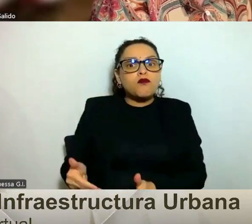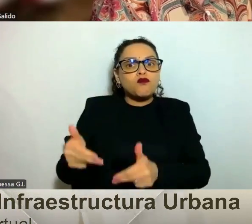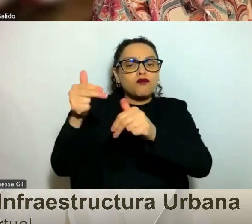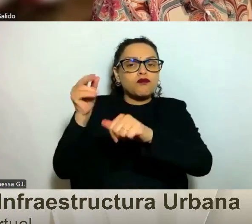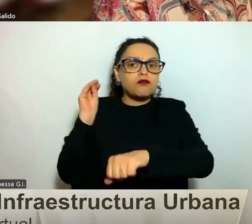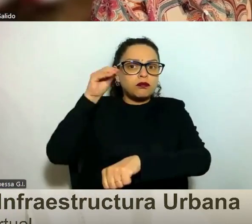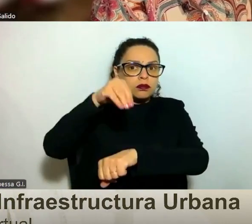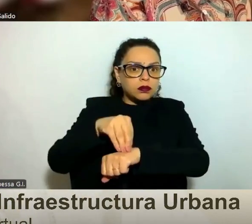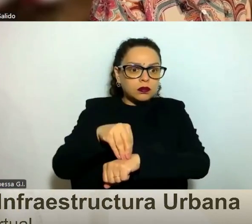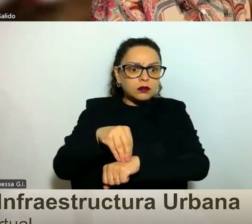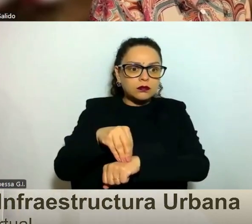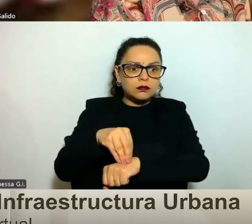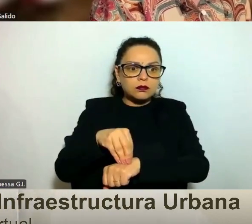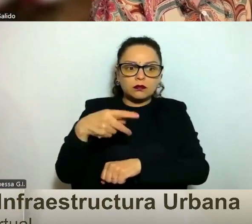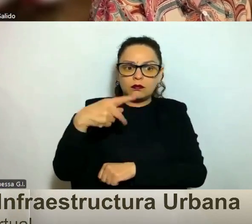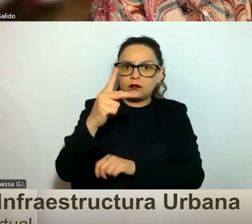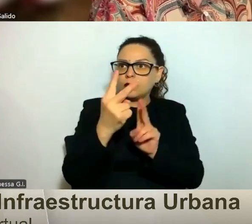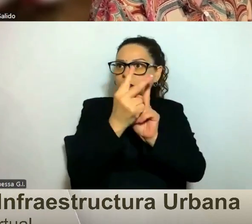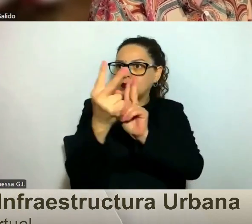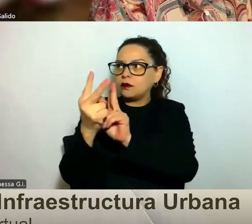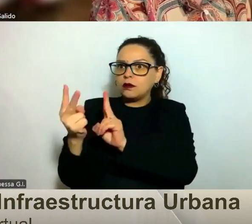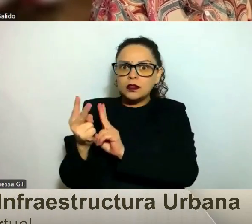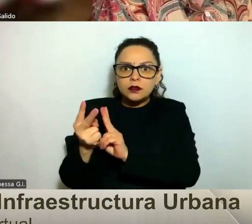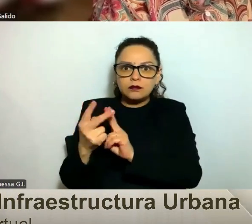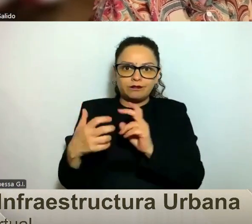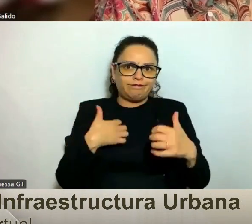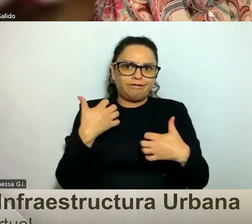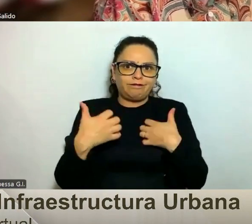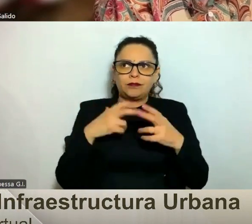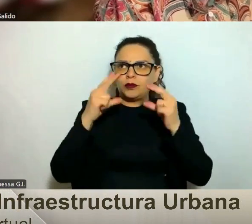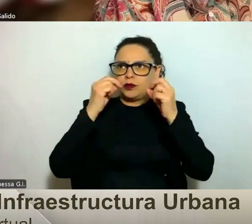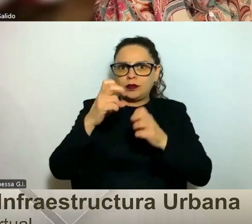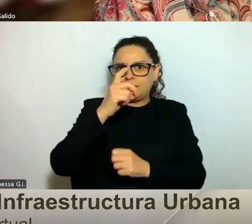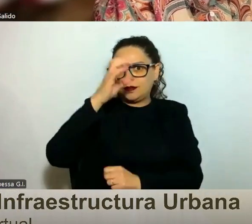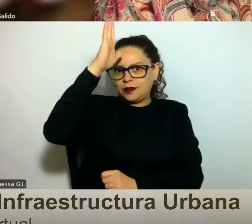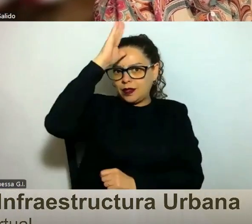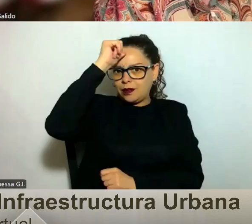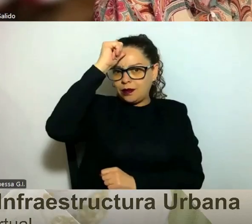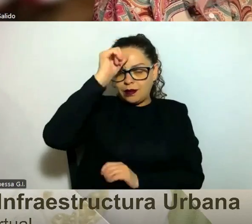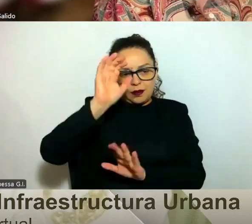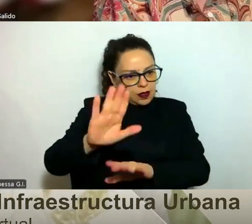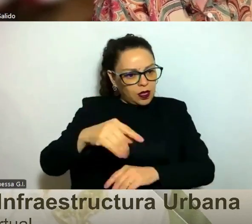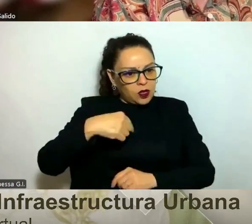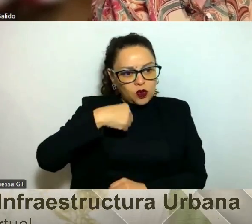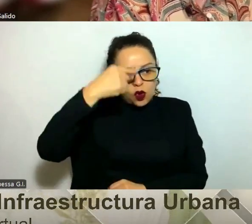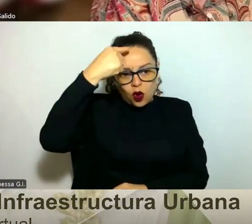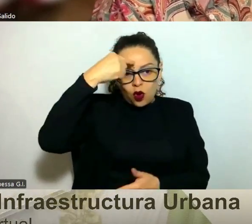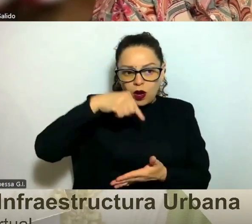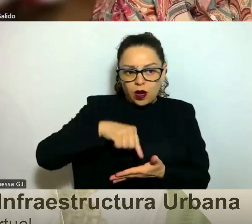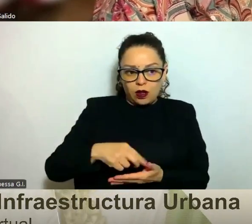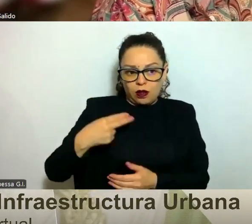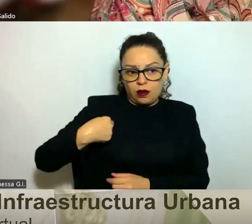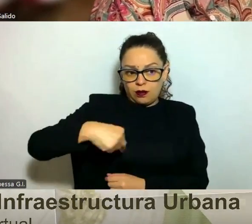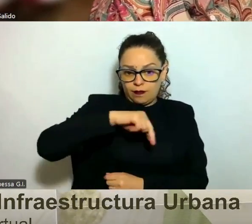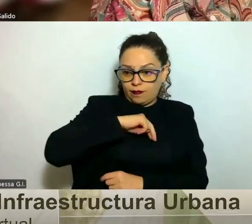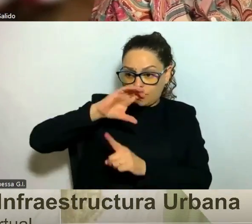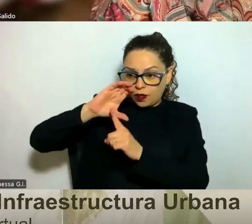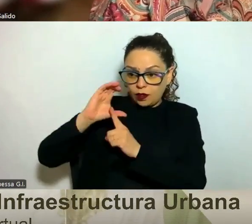hay una manifestación vecinal en contra. Entonces yo creo que estamos aquí excediéndonos como